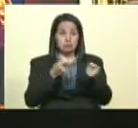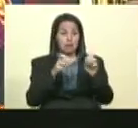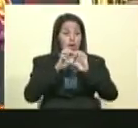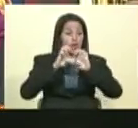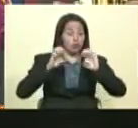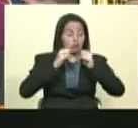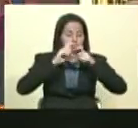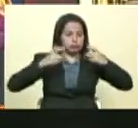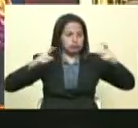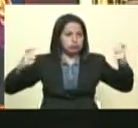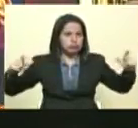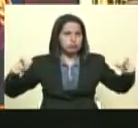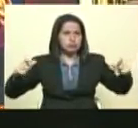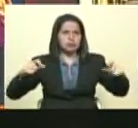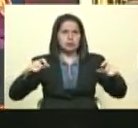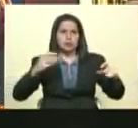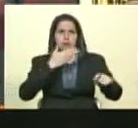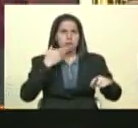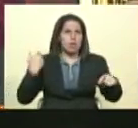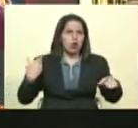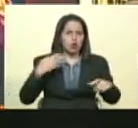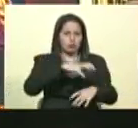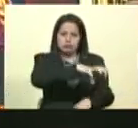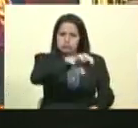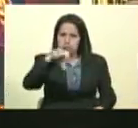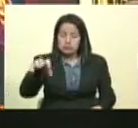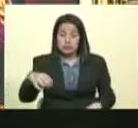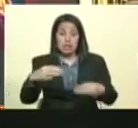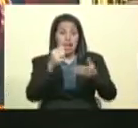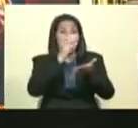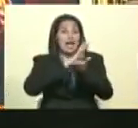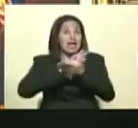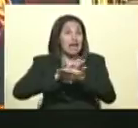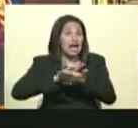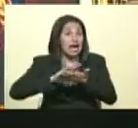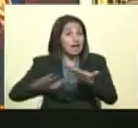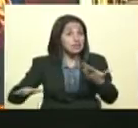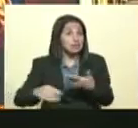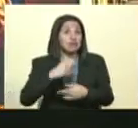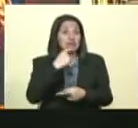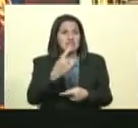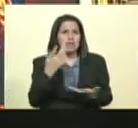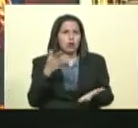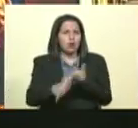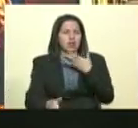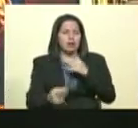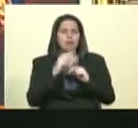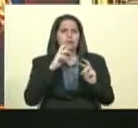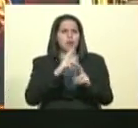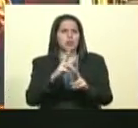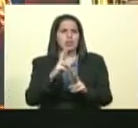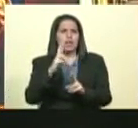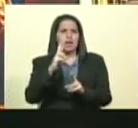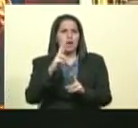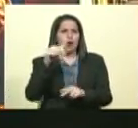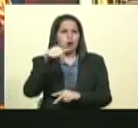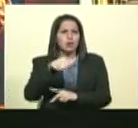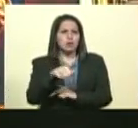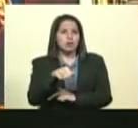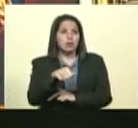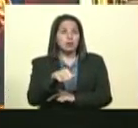pública, a los componentes, a garantizar su gratuidad. ¿Y cuál es el resultado hoy? ¿Cuál es el